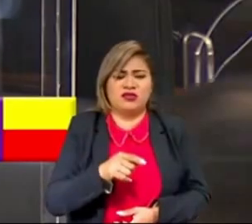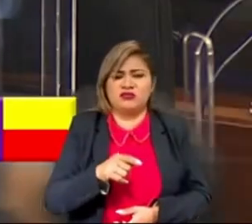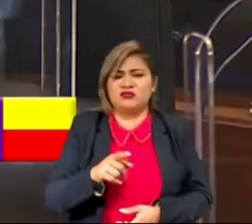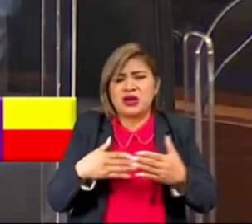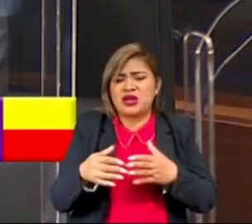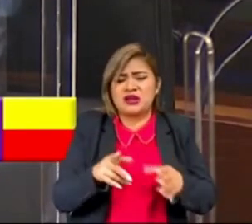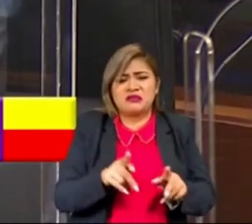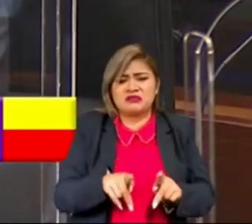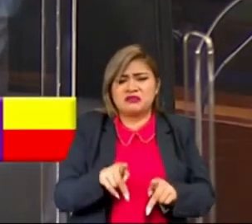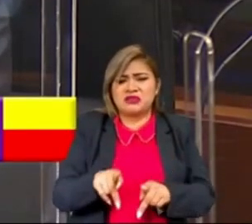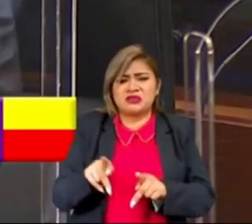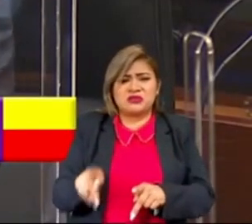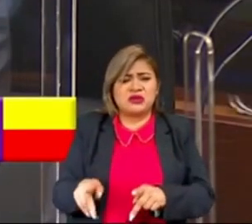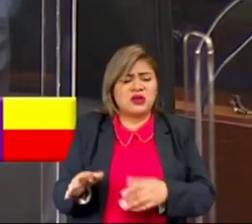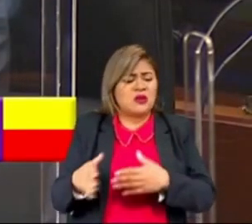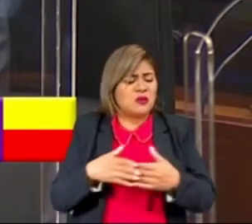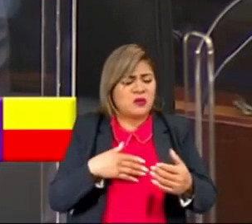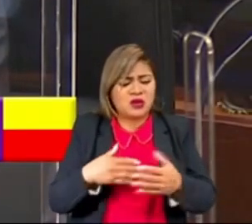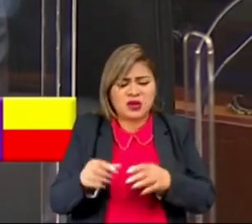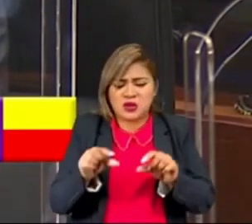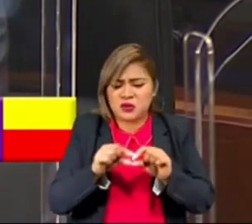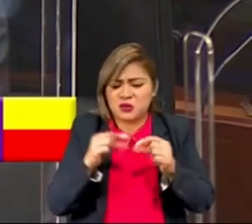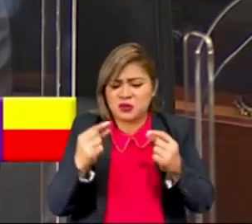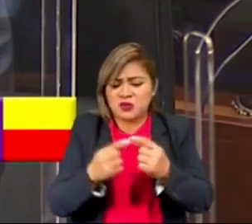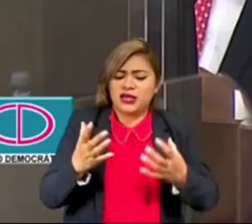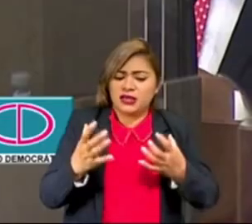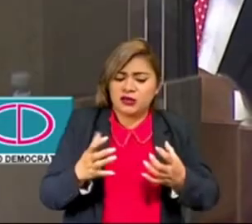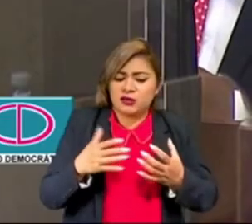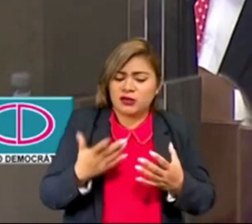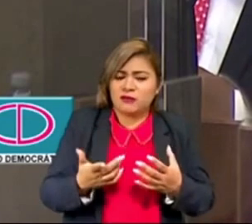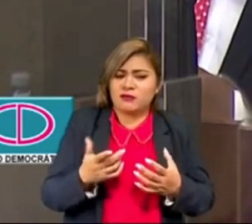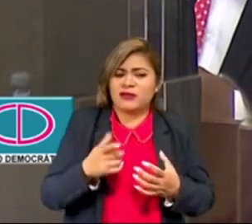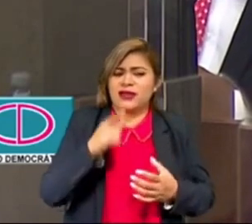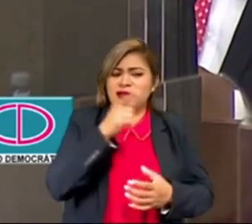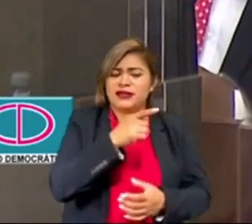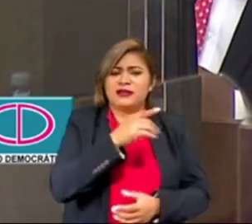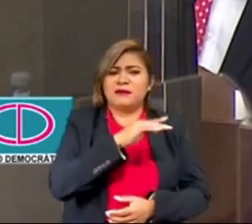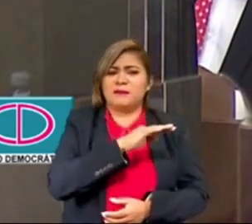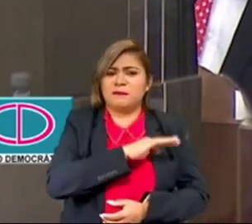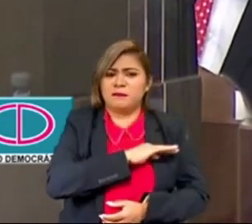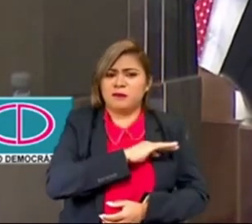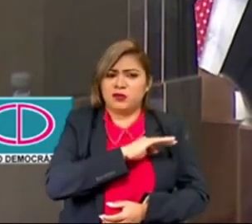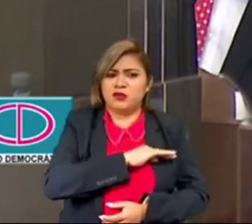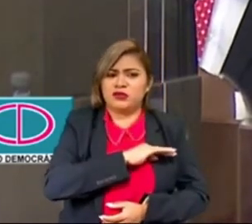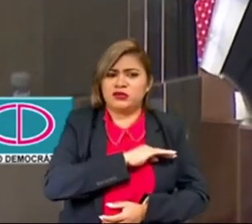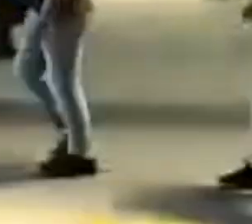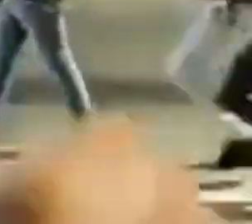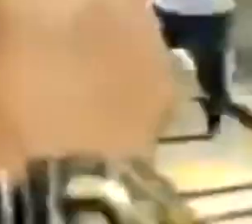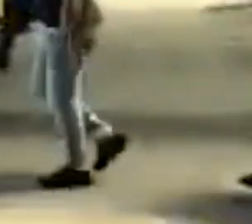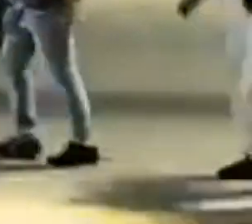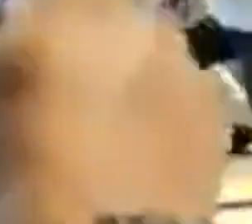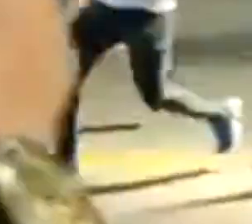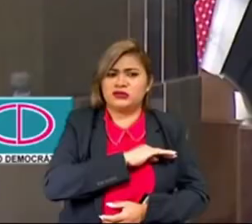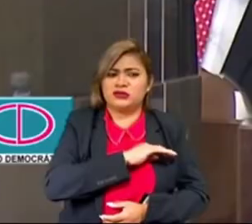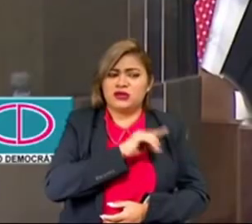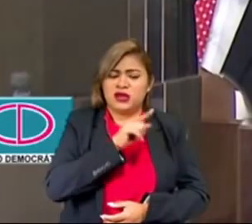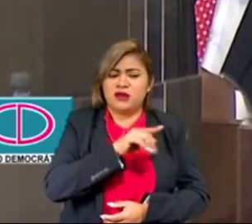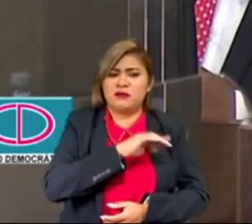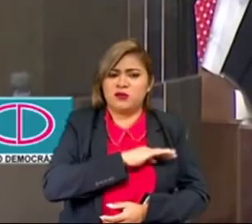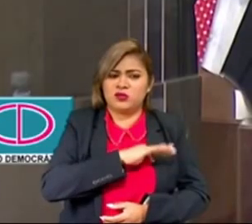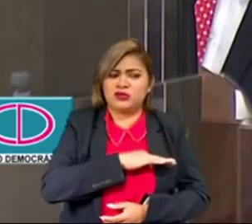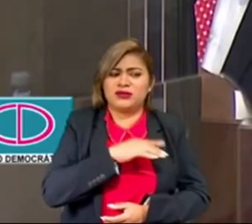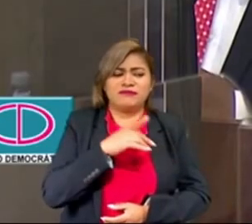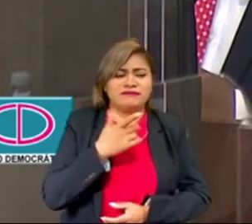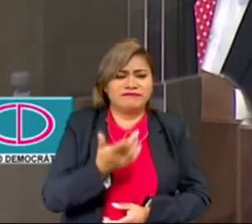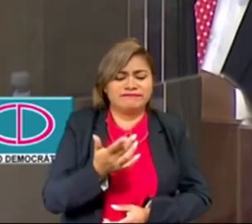eso le puede pasar a cualquier partido, a cualquier diputado de cualquier partido. Sabemos que el diputado ya procedió de manera legal. Sin